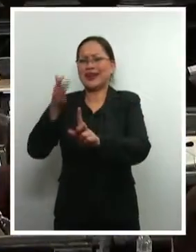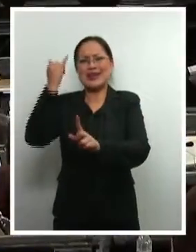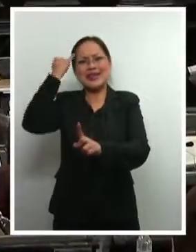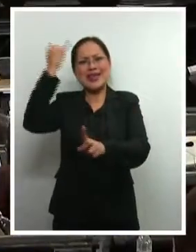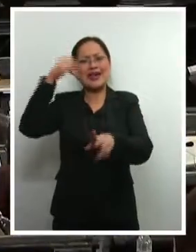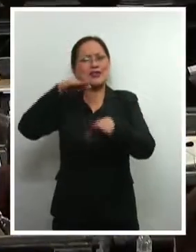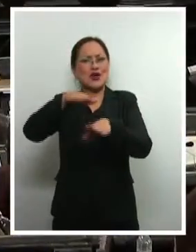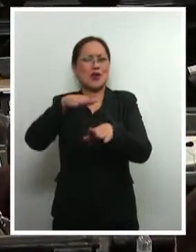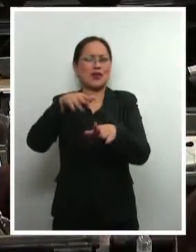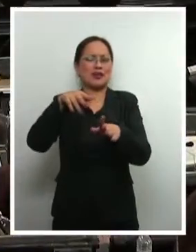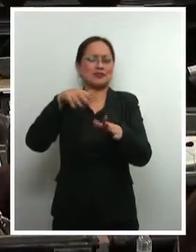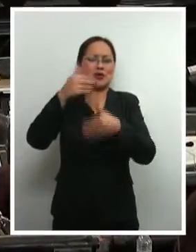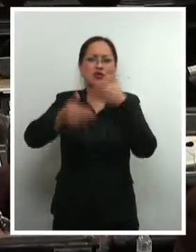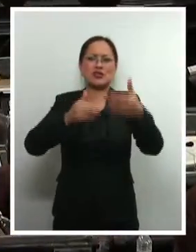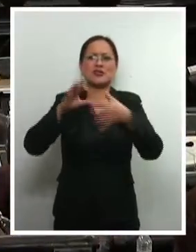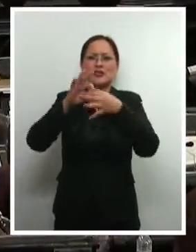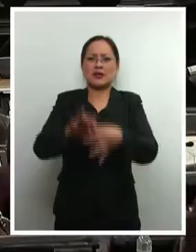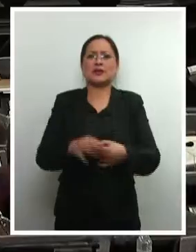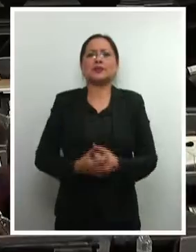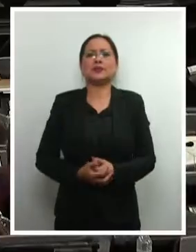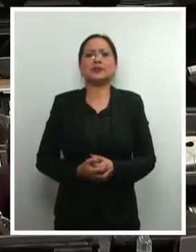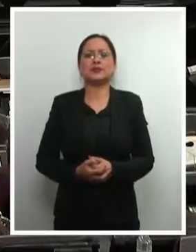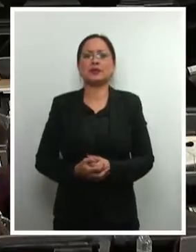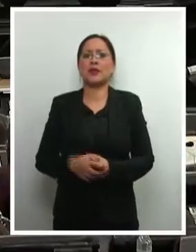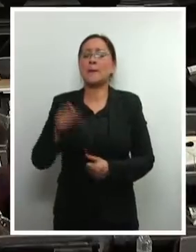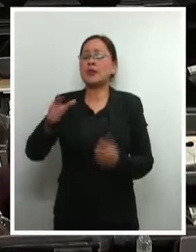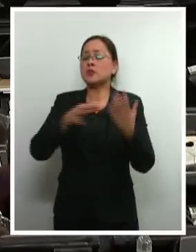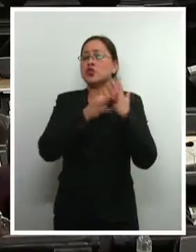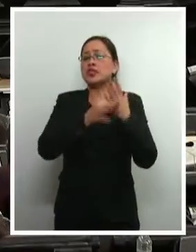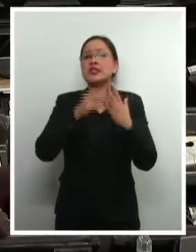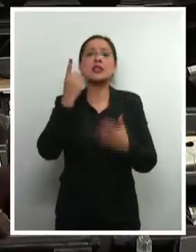legislativo. En este caso, como lo ha dicho el diputado